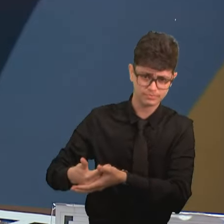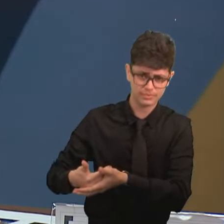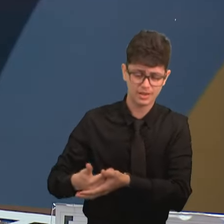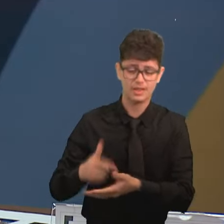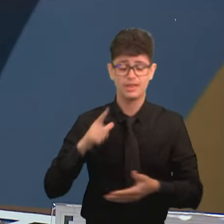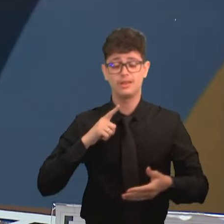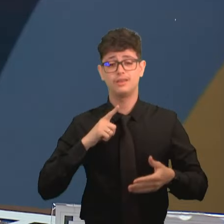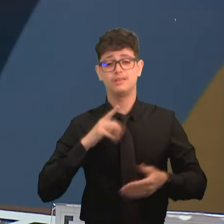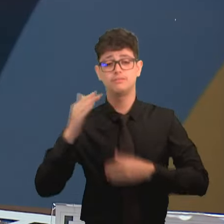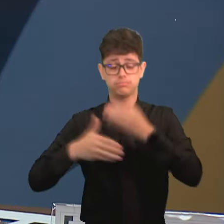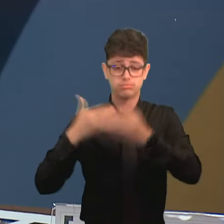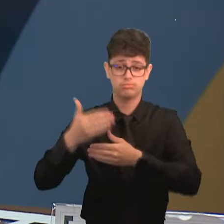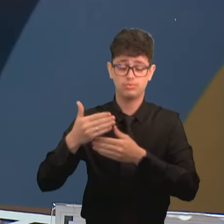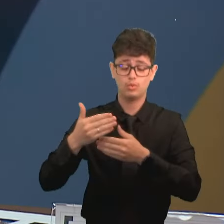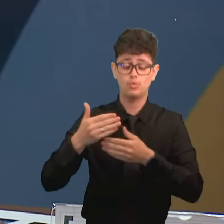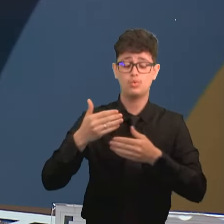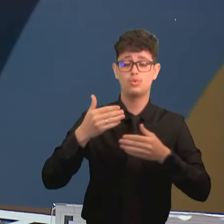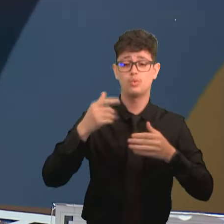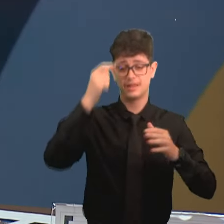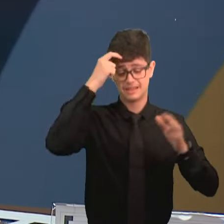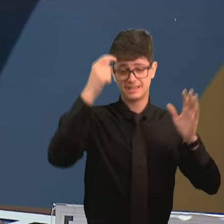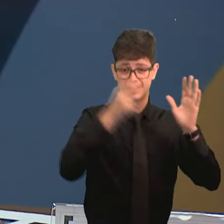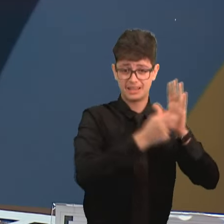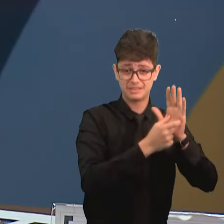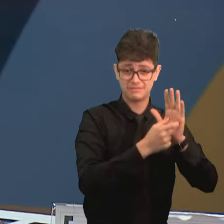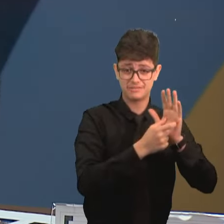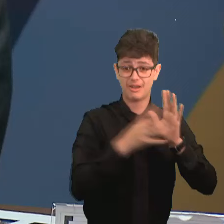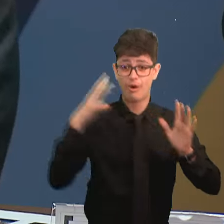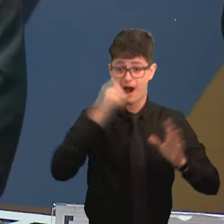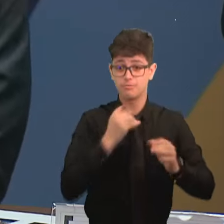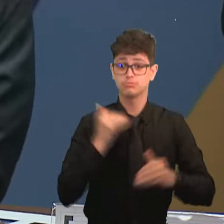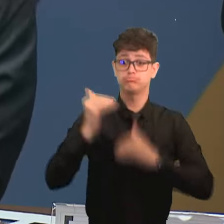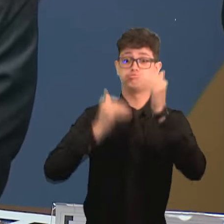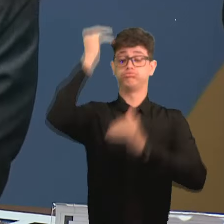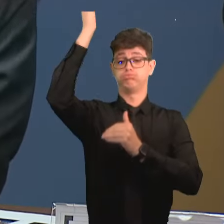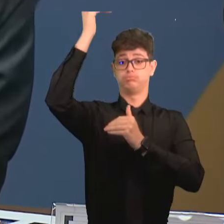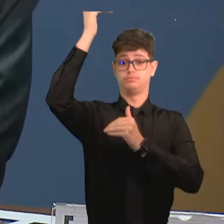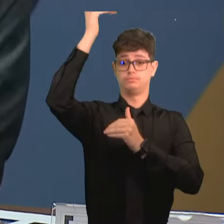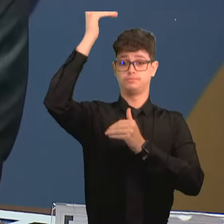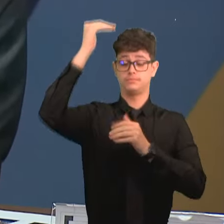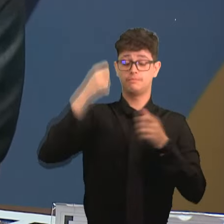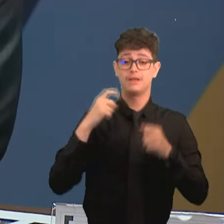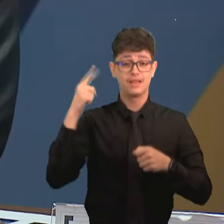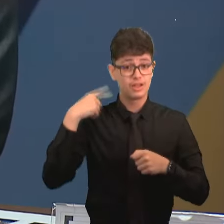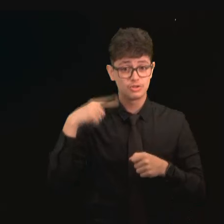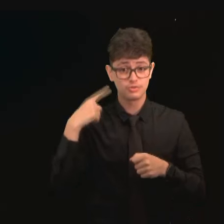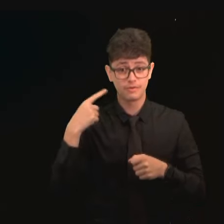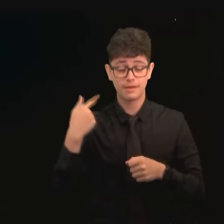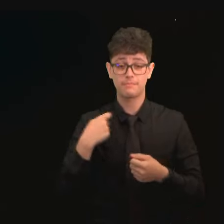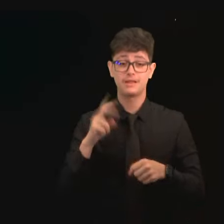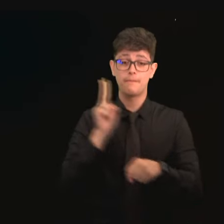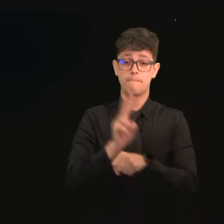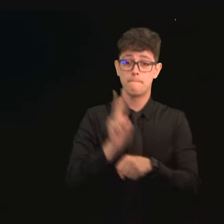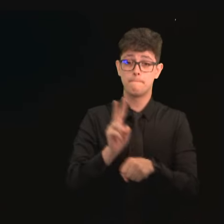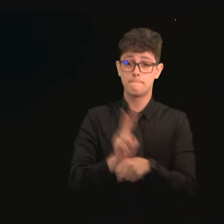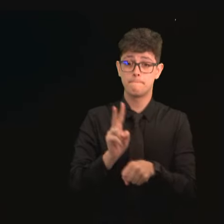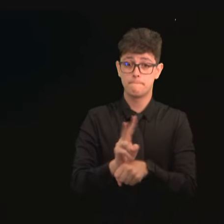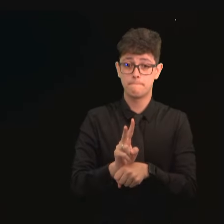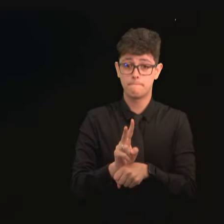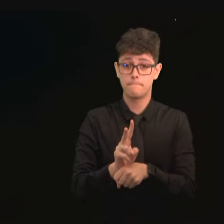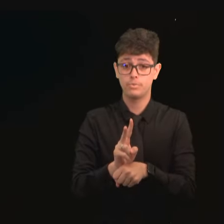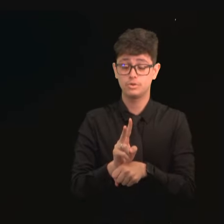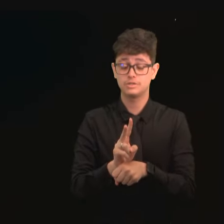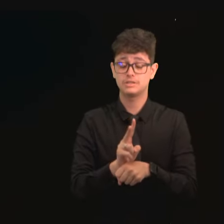la medida que la inteligencia artificial se desarrolla rápidamente, surgen varios nuevos desafíos que necesitan ser abordados para proteger y preservar